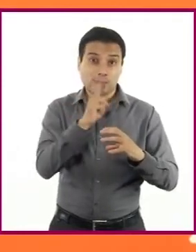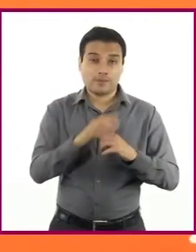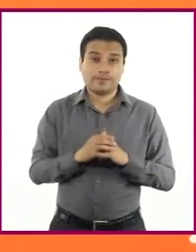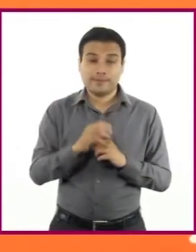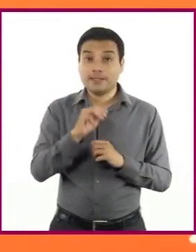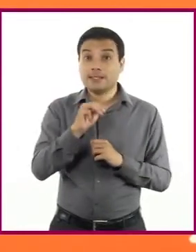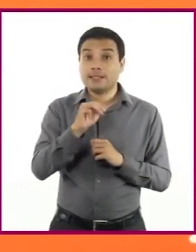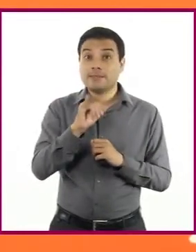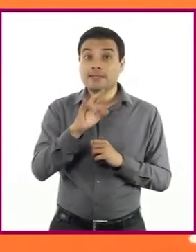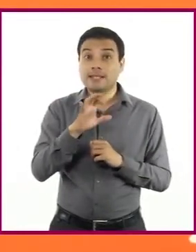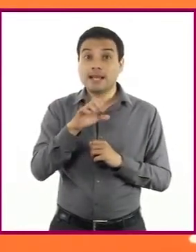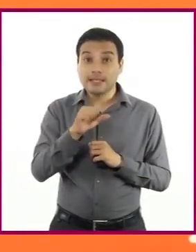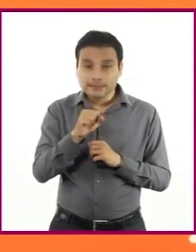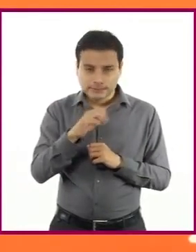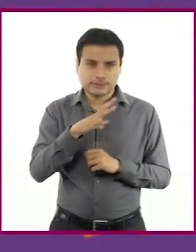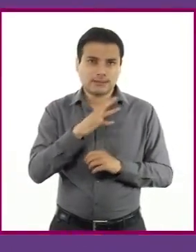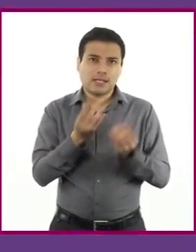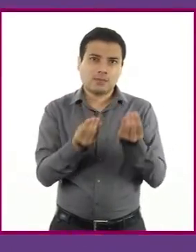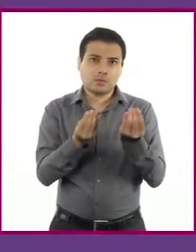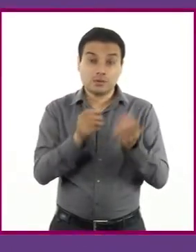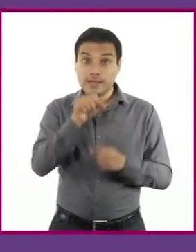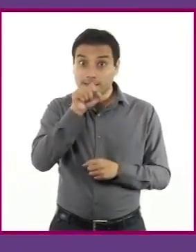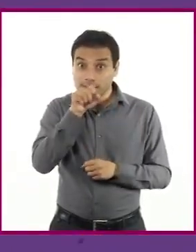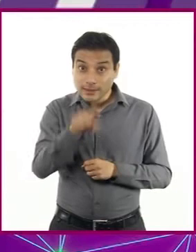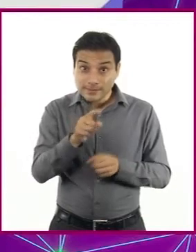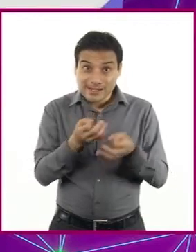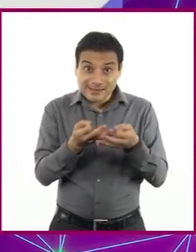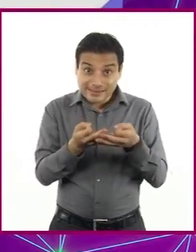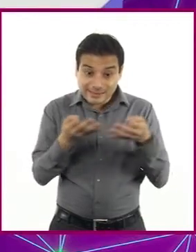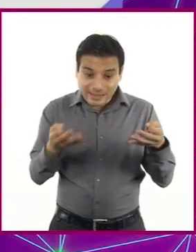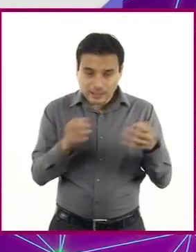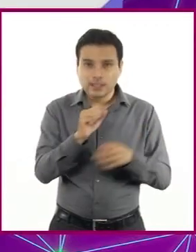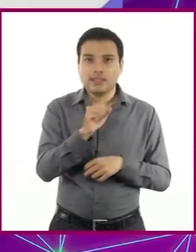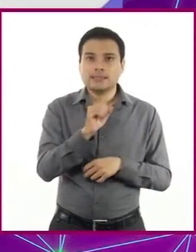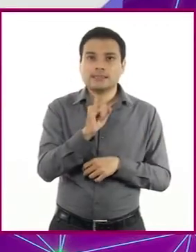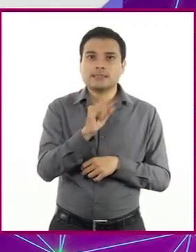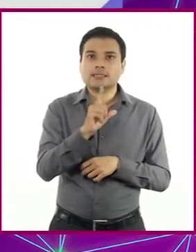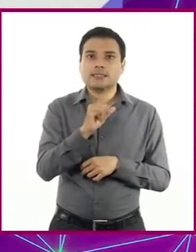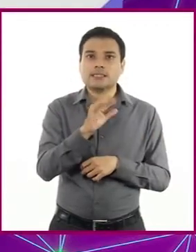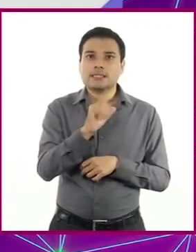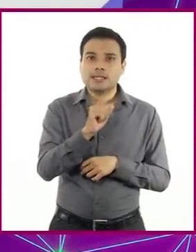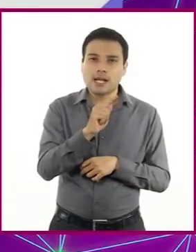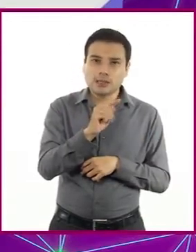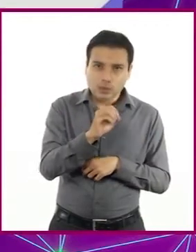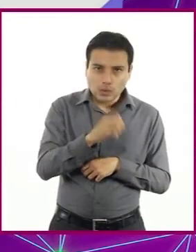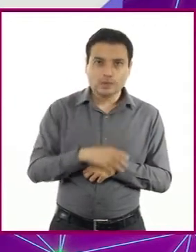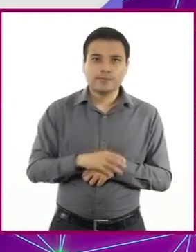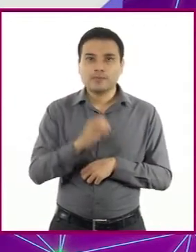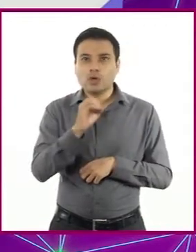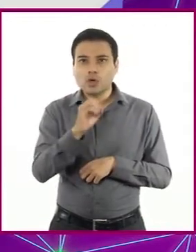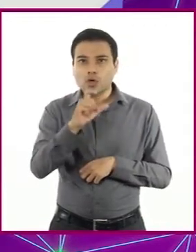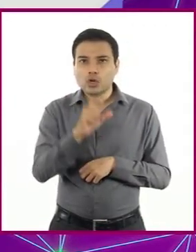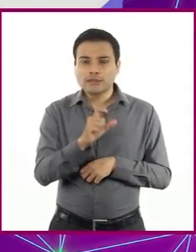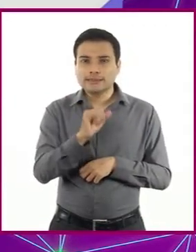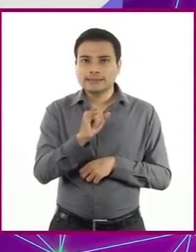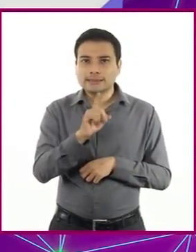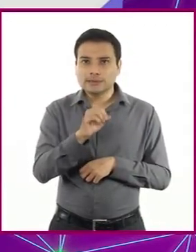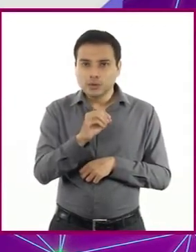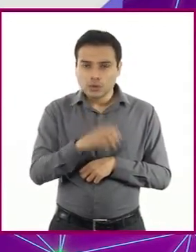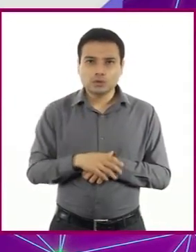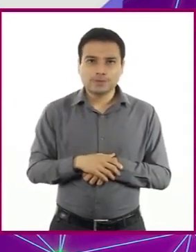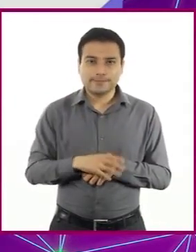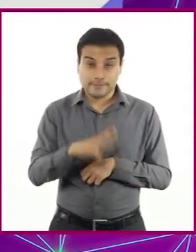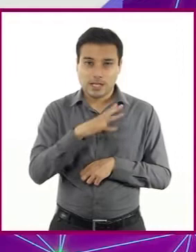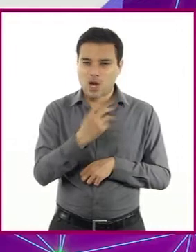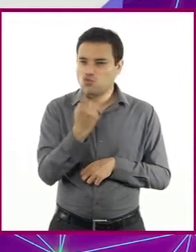minerales son óxidos y en el suelo encontramos silicatos u óxidos de silicio. Una de las moléculas más abundantes